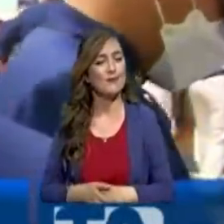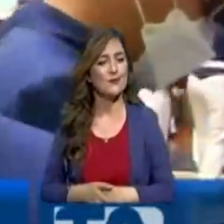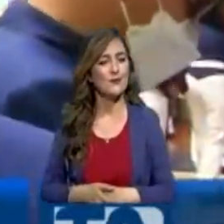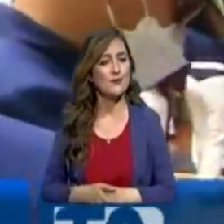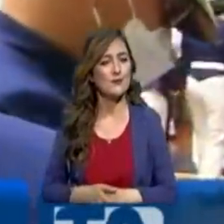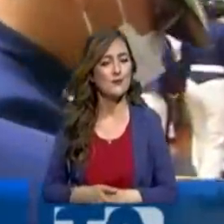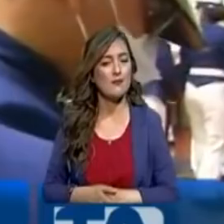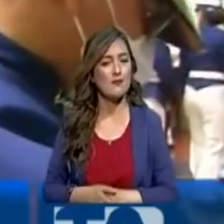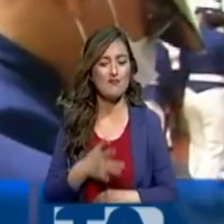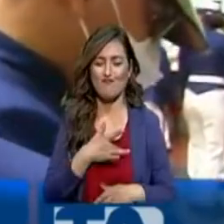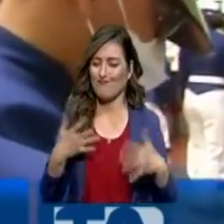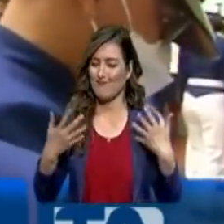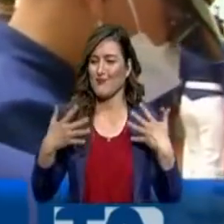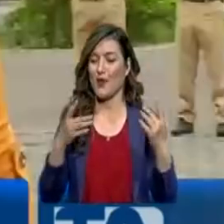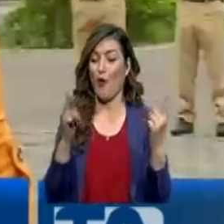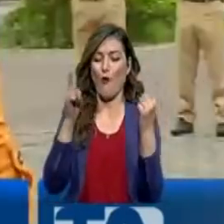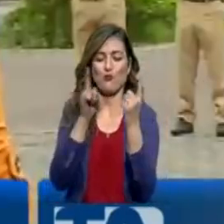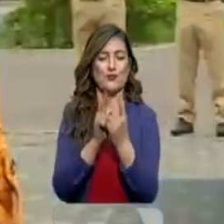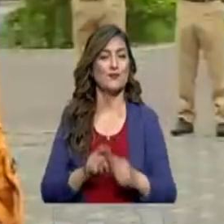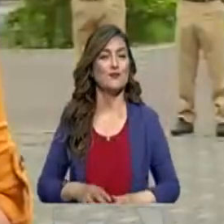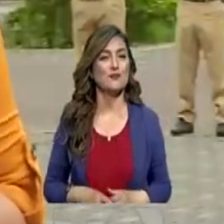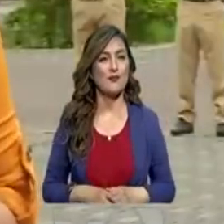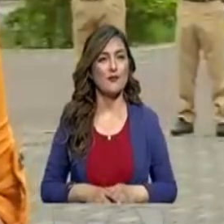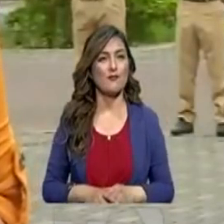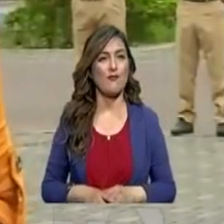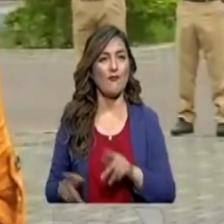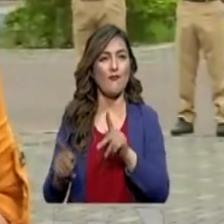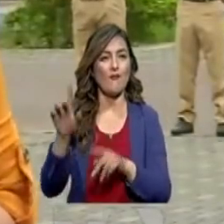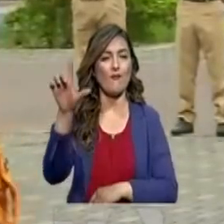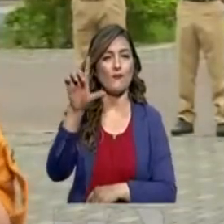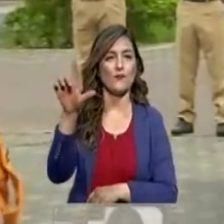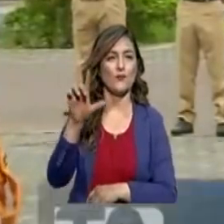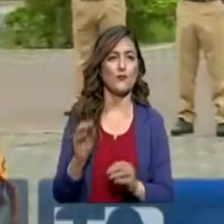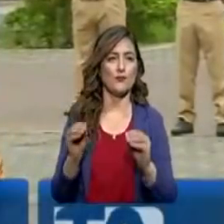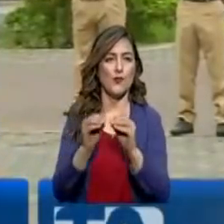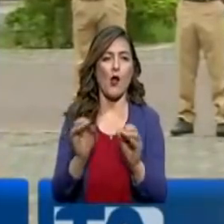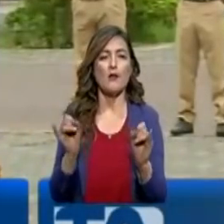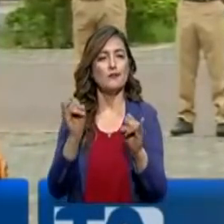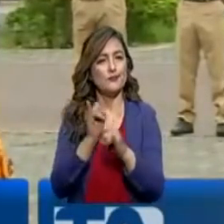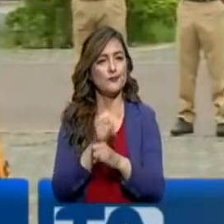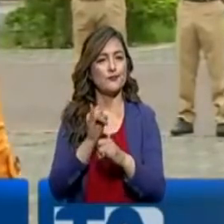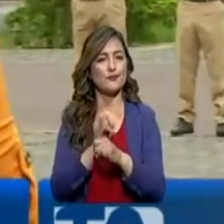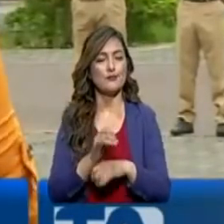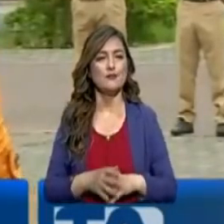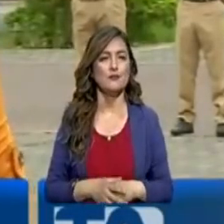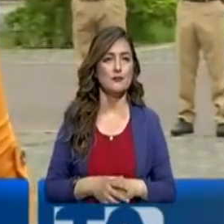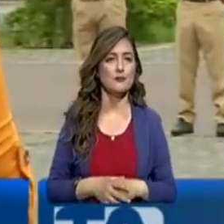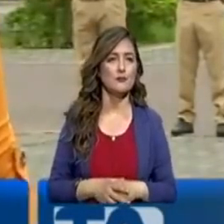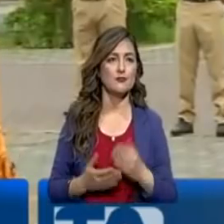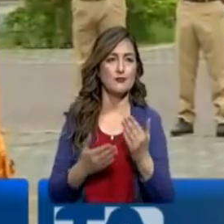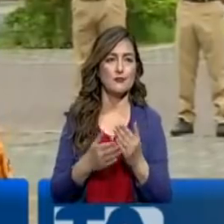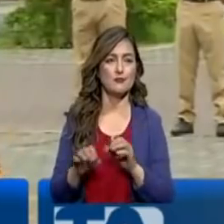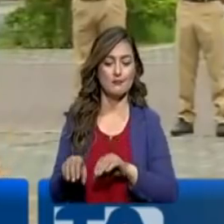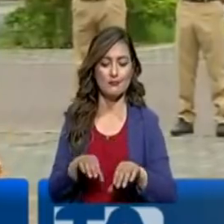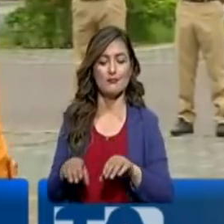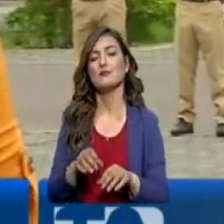un motivo muy alegre volvernos a encontrar. Se tiene previsto que este lunes demás instituciones educativas realicen esta ceremonia.